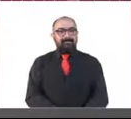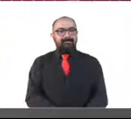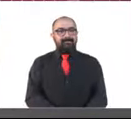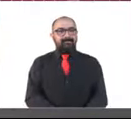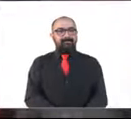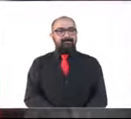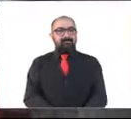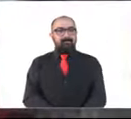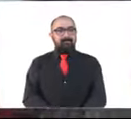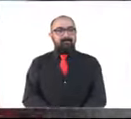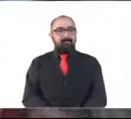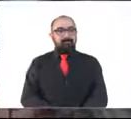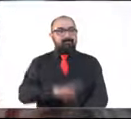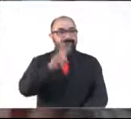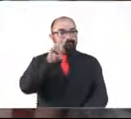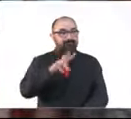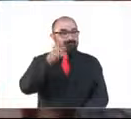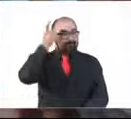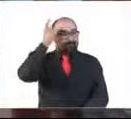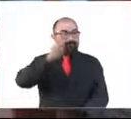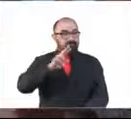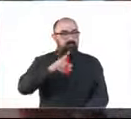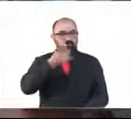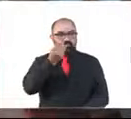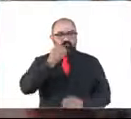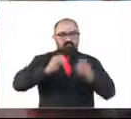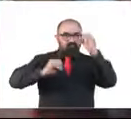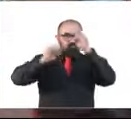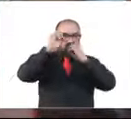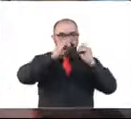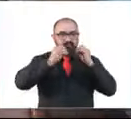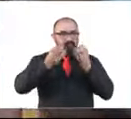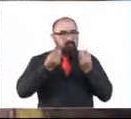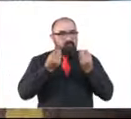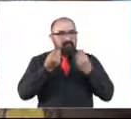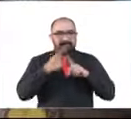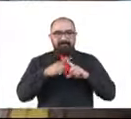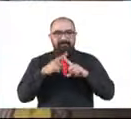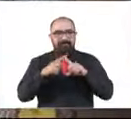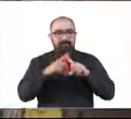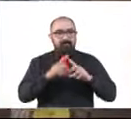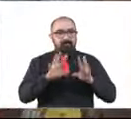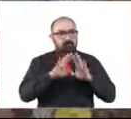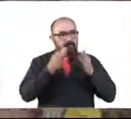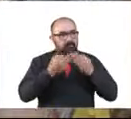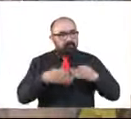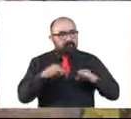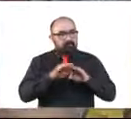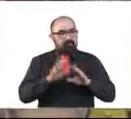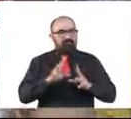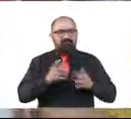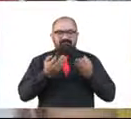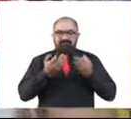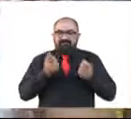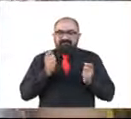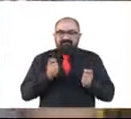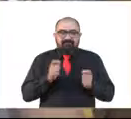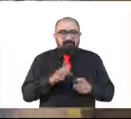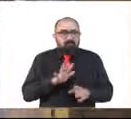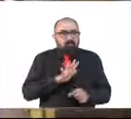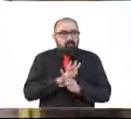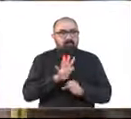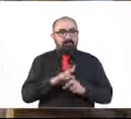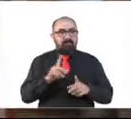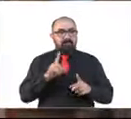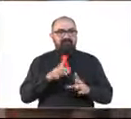Doctora, pues son muchas las reflexiones, escucharemos su conclusión, pero sí sería importante después platicar de las inversiones que no